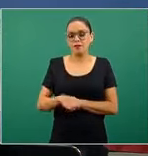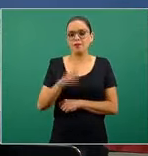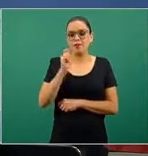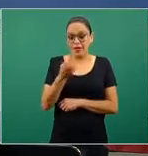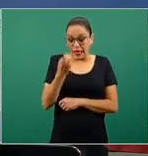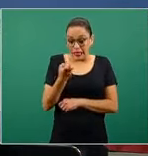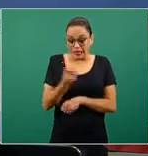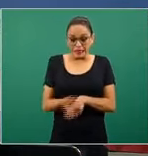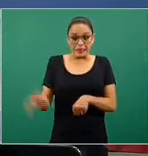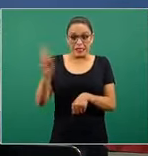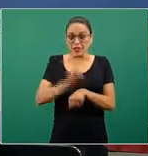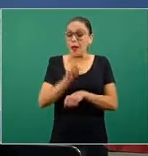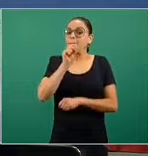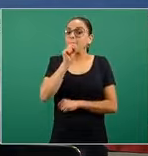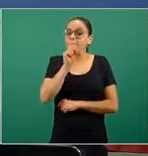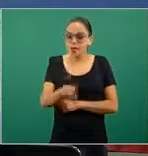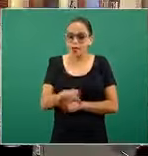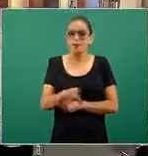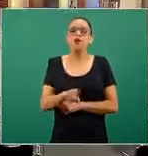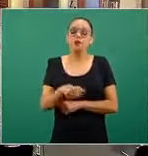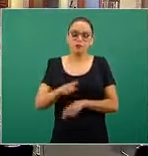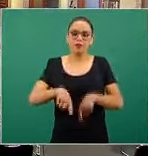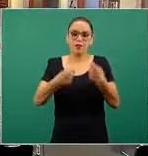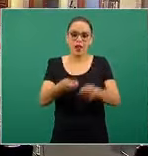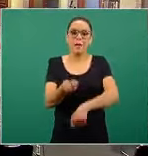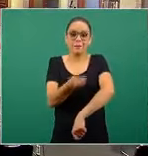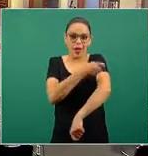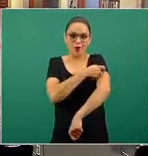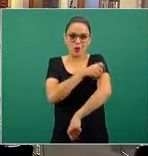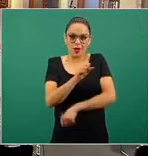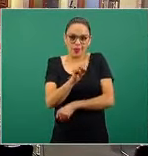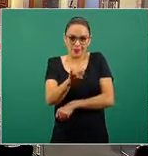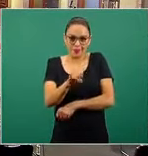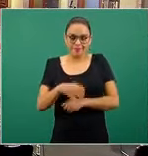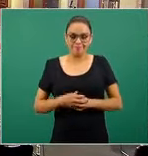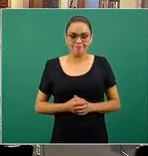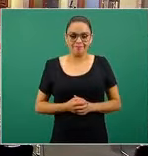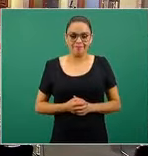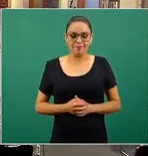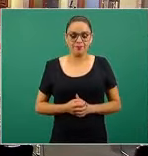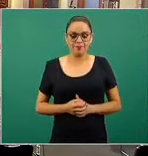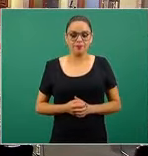ese mismo día a poder recibir su vacuna. La siguiente.